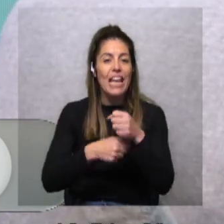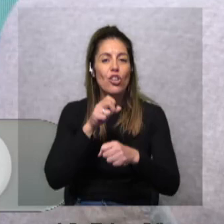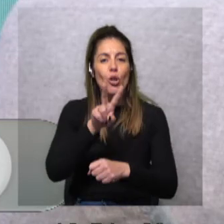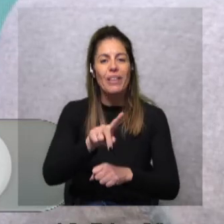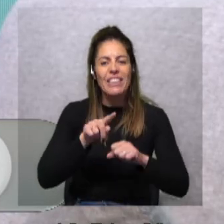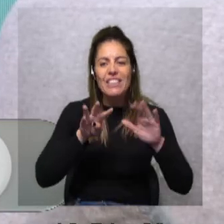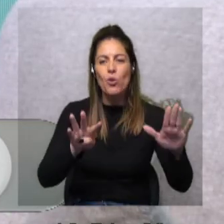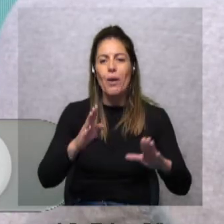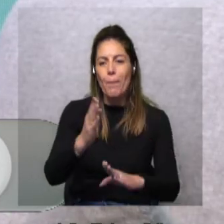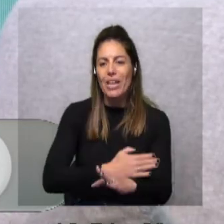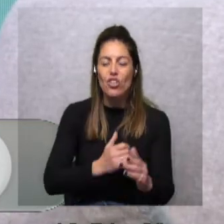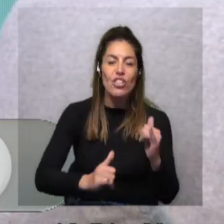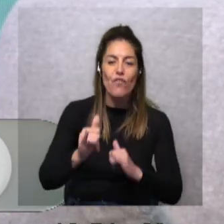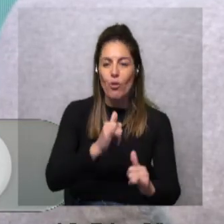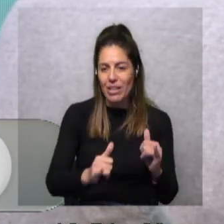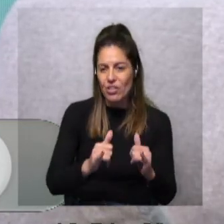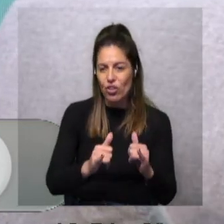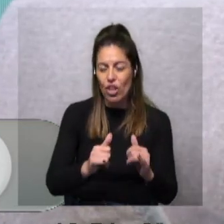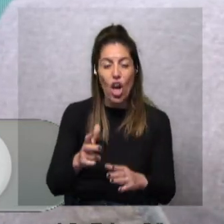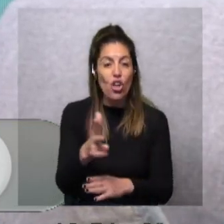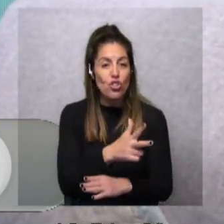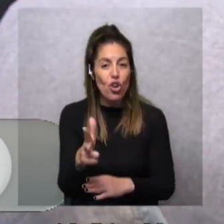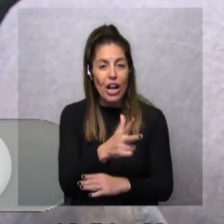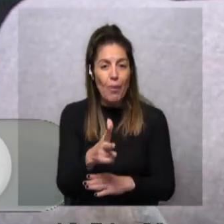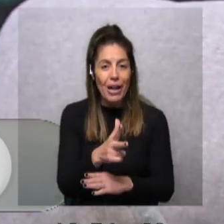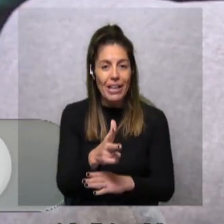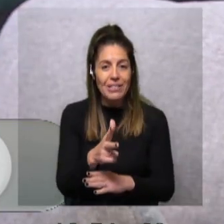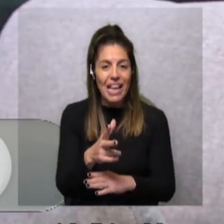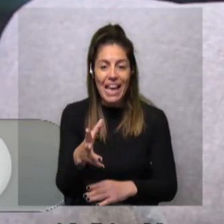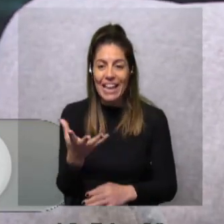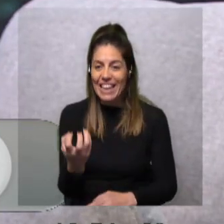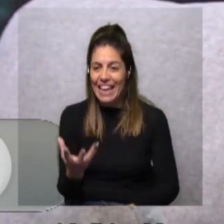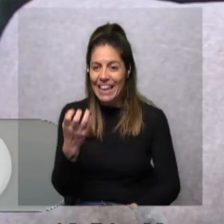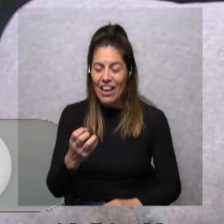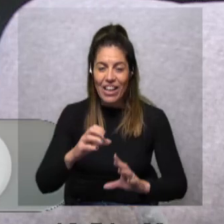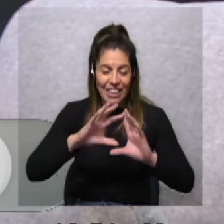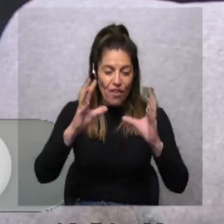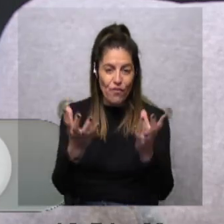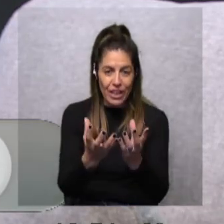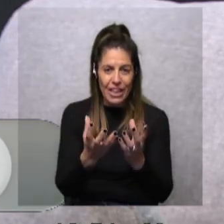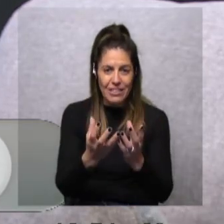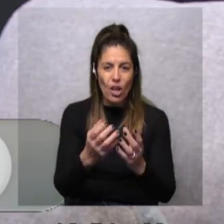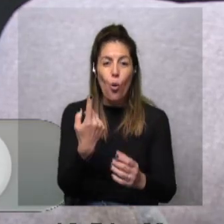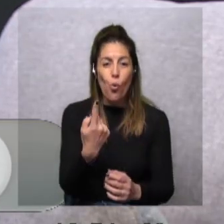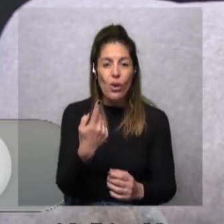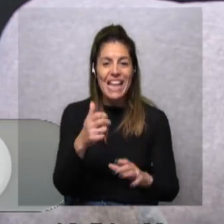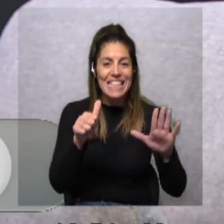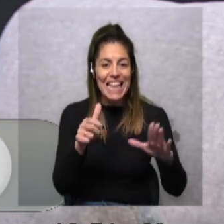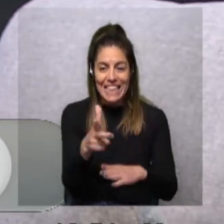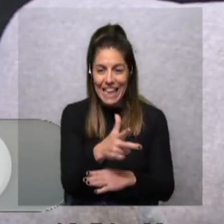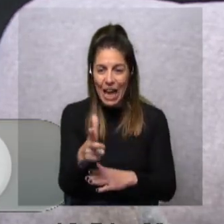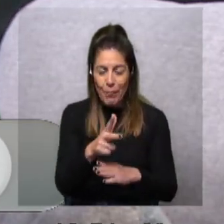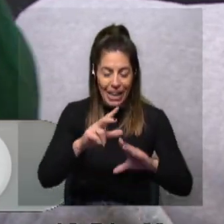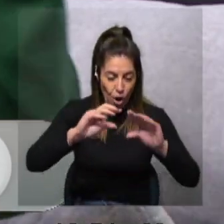menos información de eso. Y son cámaras que filman esferas. En definitiva, tengo una que tiene 6 cámaras, que después compuestas